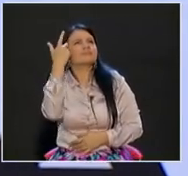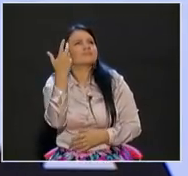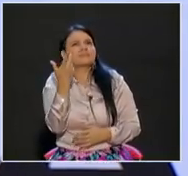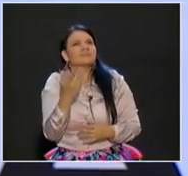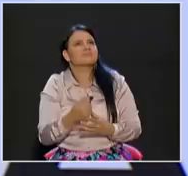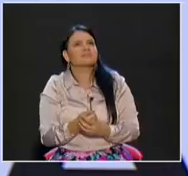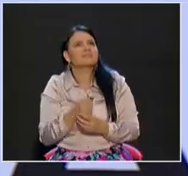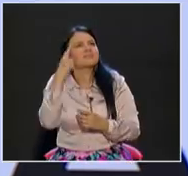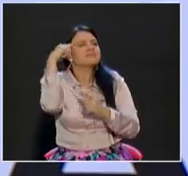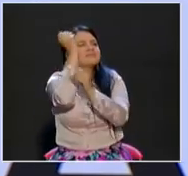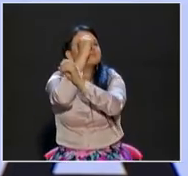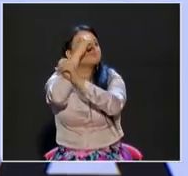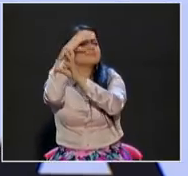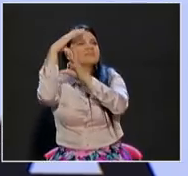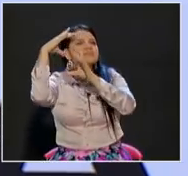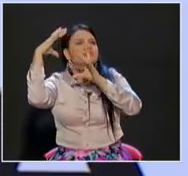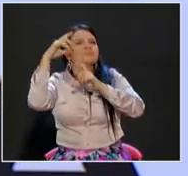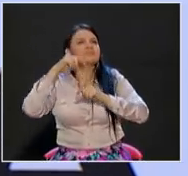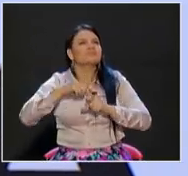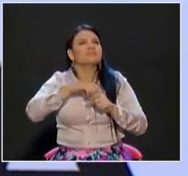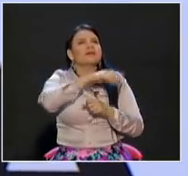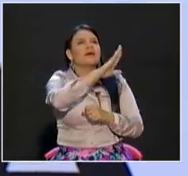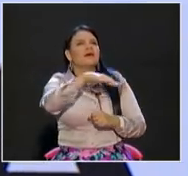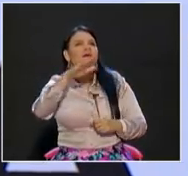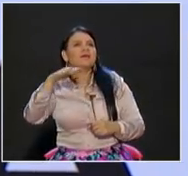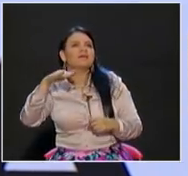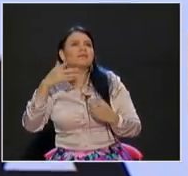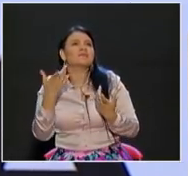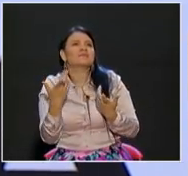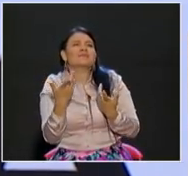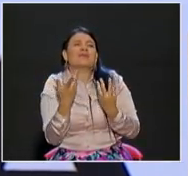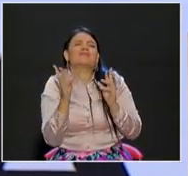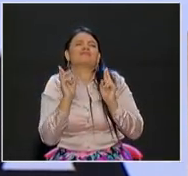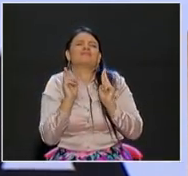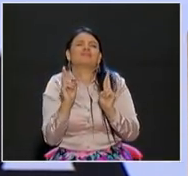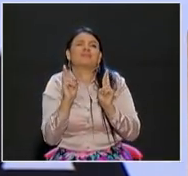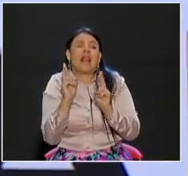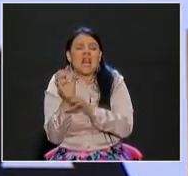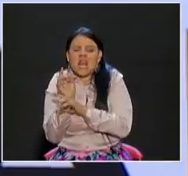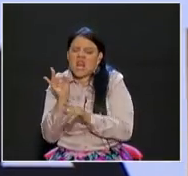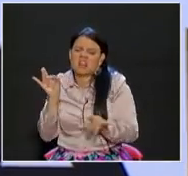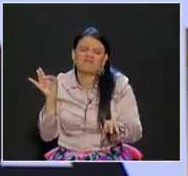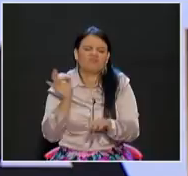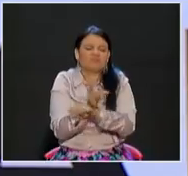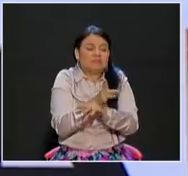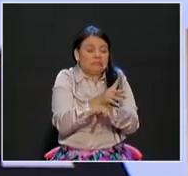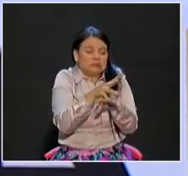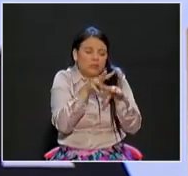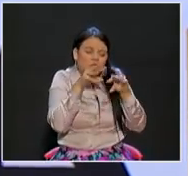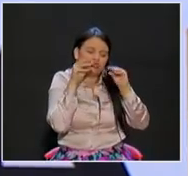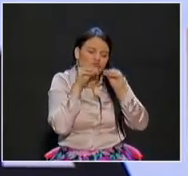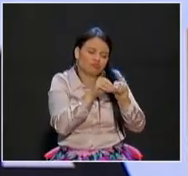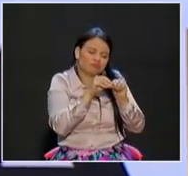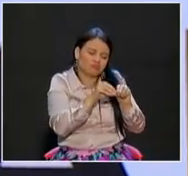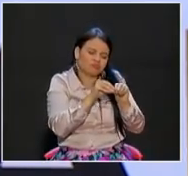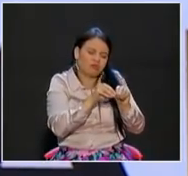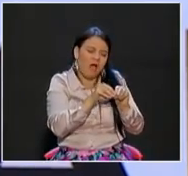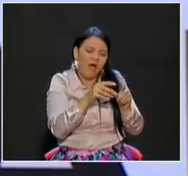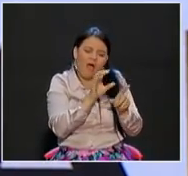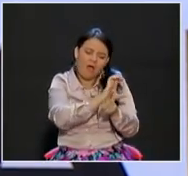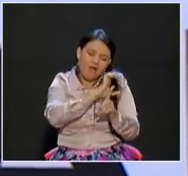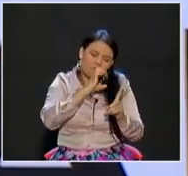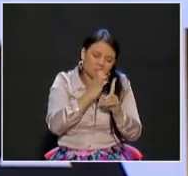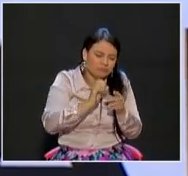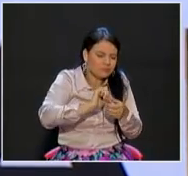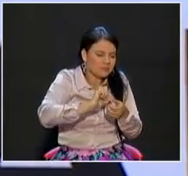que en antioquia tengamos el mejor programa de formación en arte y cultura ustedes se imaginan nosotros